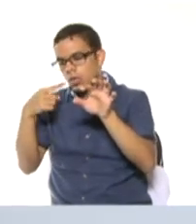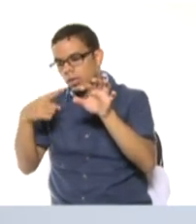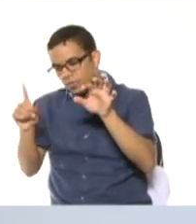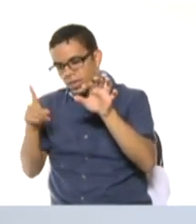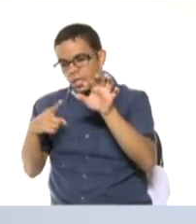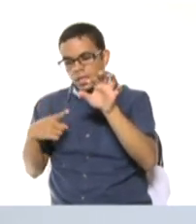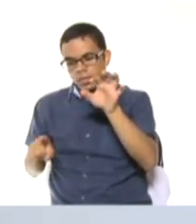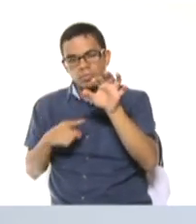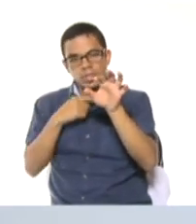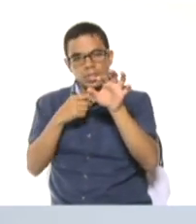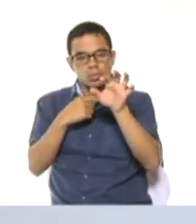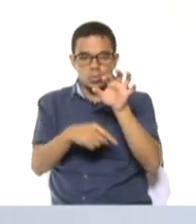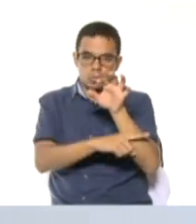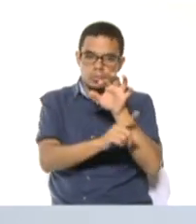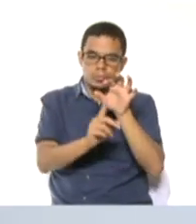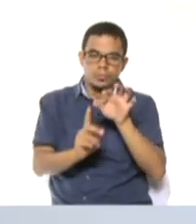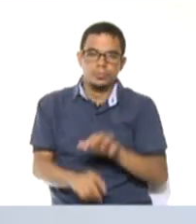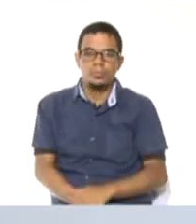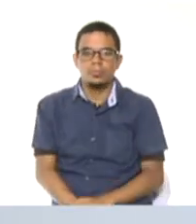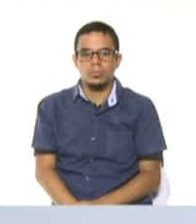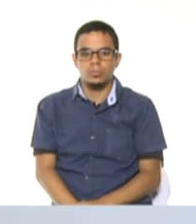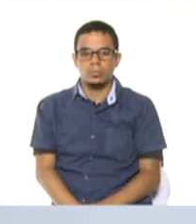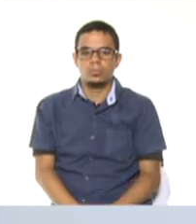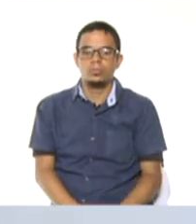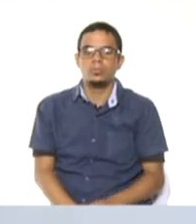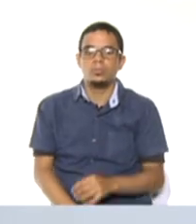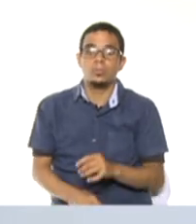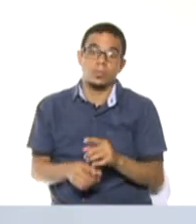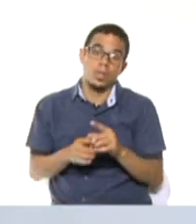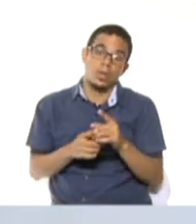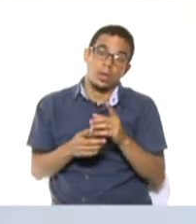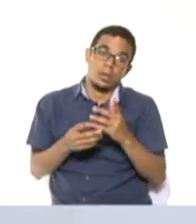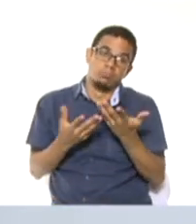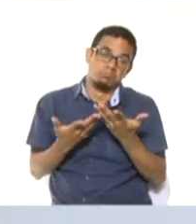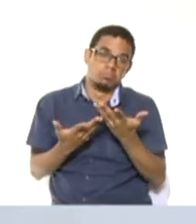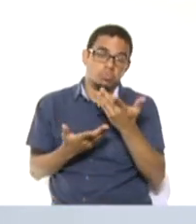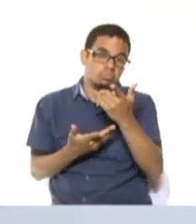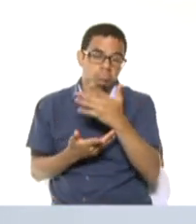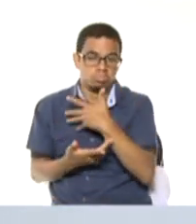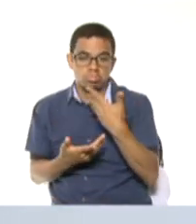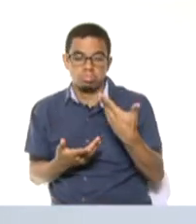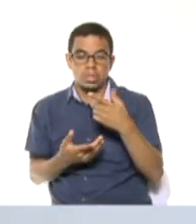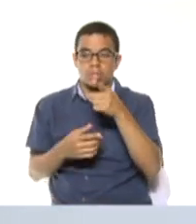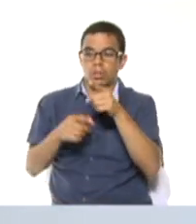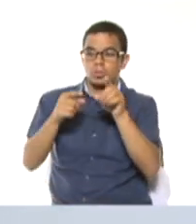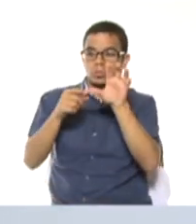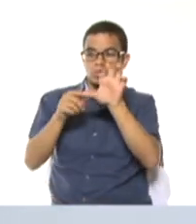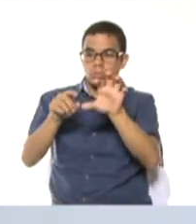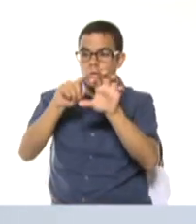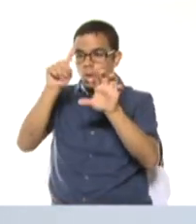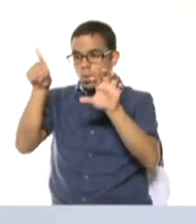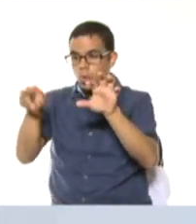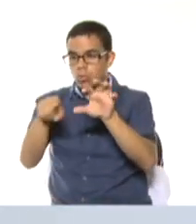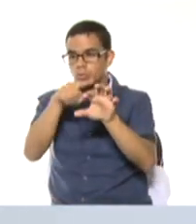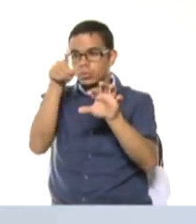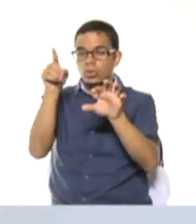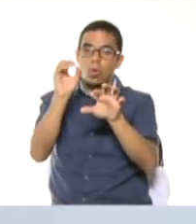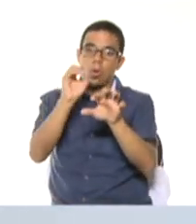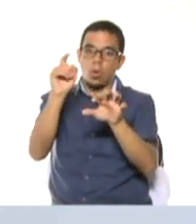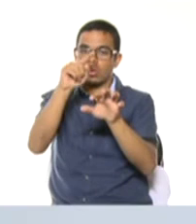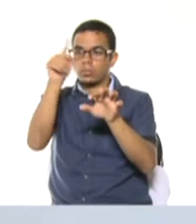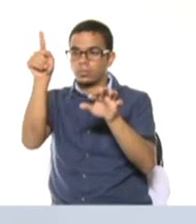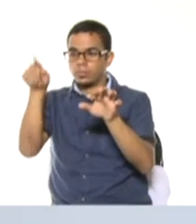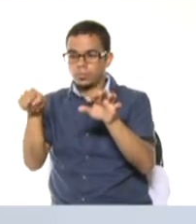flechas, e incluso podemos encerrar cada una de esas palabras en un círculo, en un cuadrado de